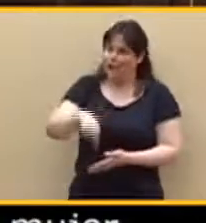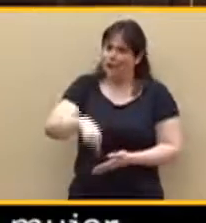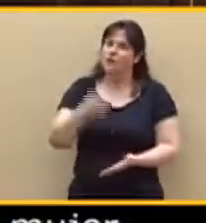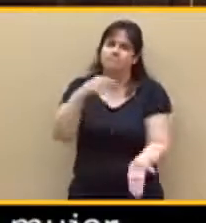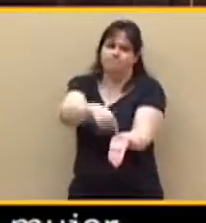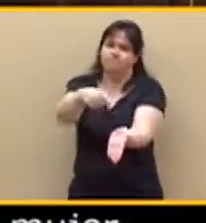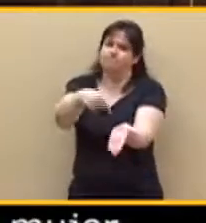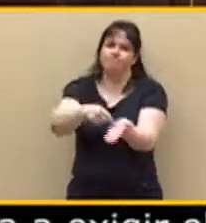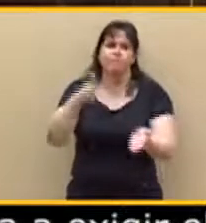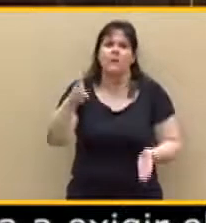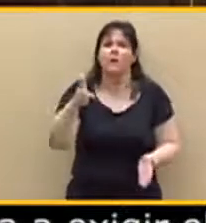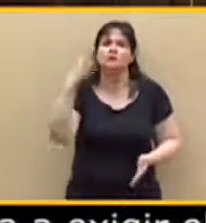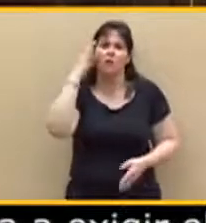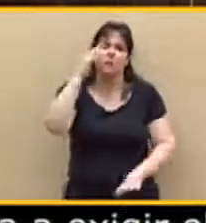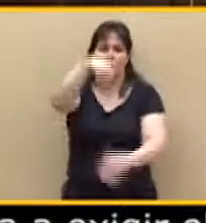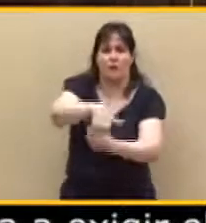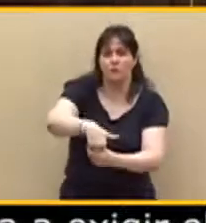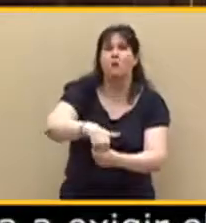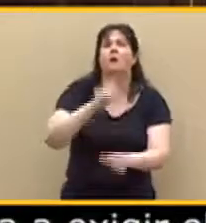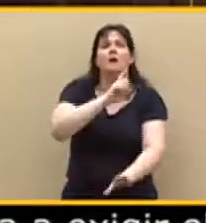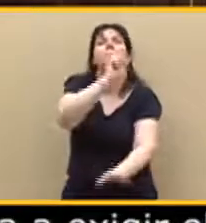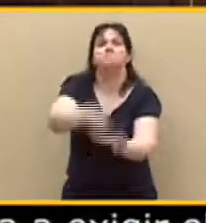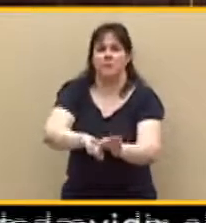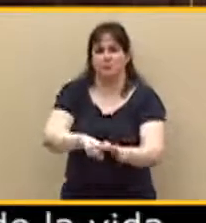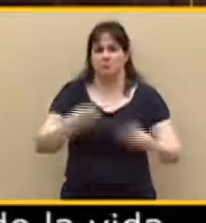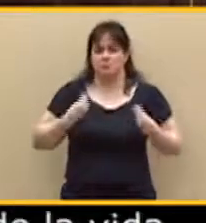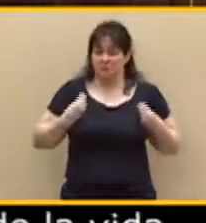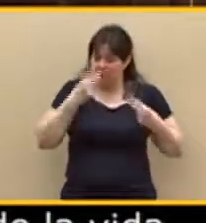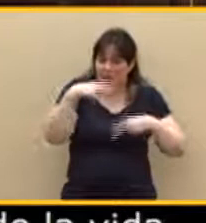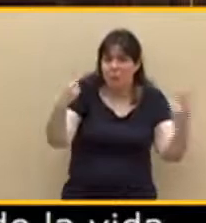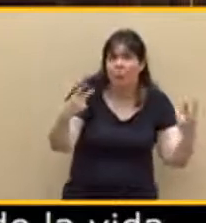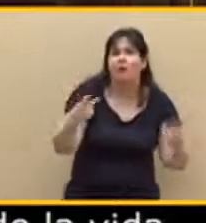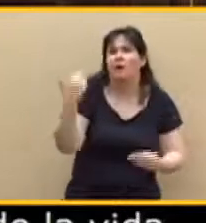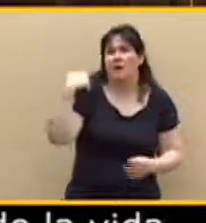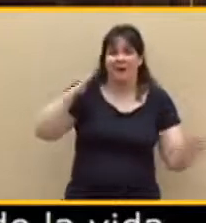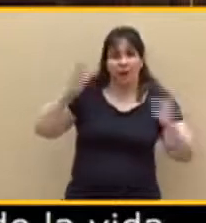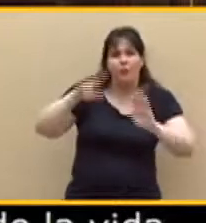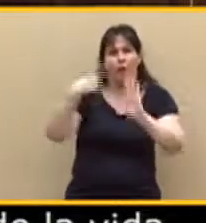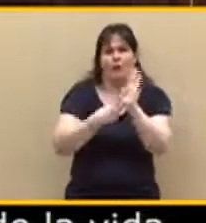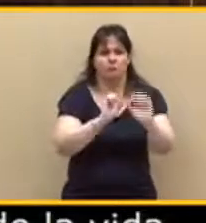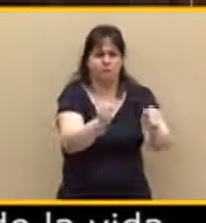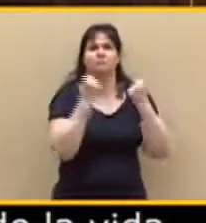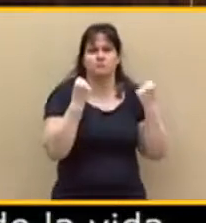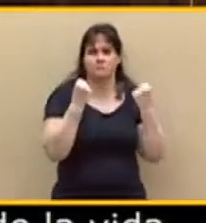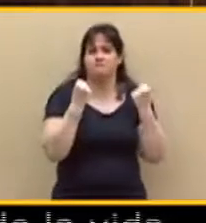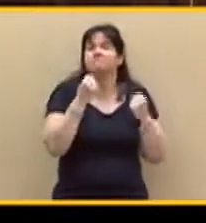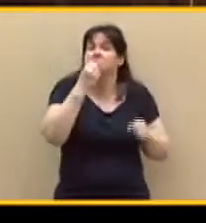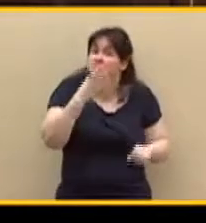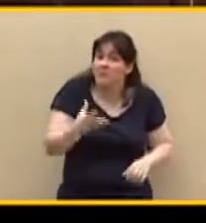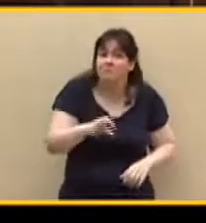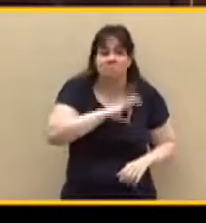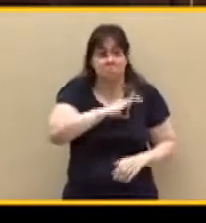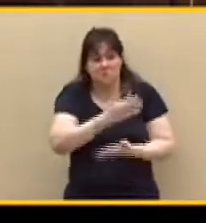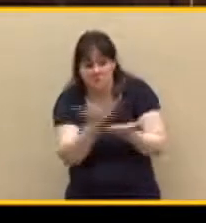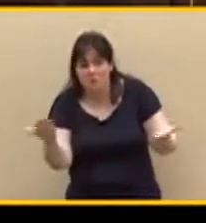las mujeres a votar y a participar de la vida pública, algo que entonces la ley nos negaba. Pues bien, señorías, durante los últimos años